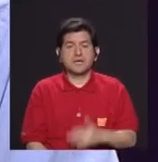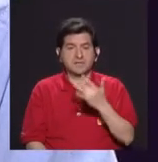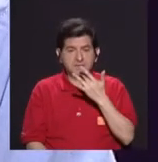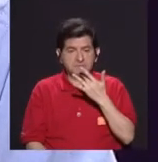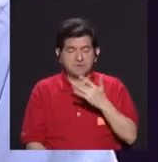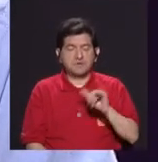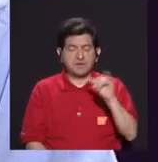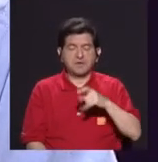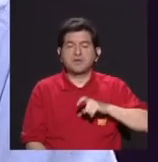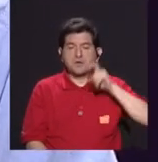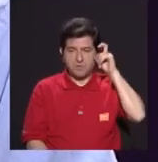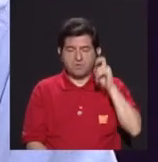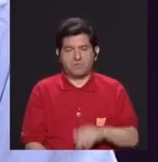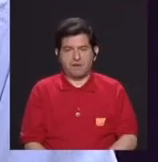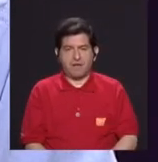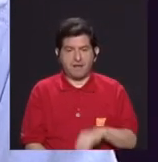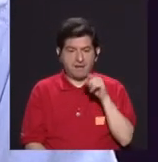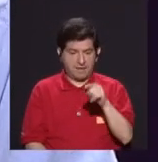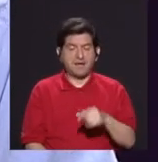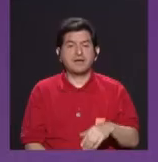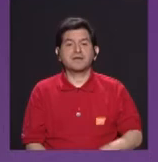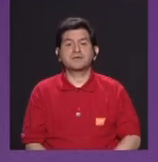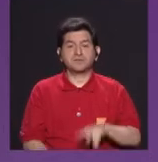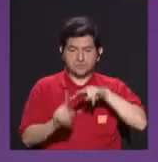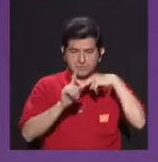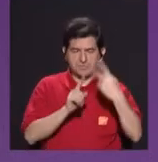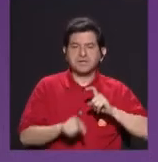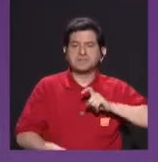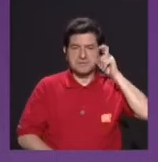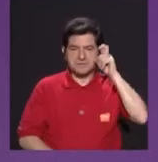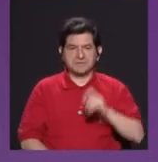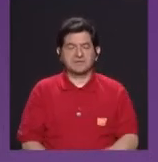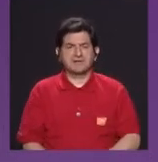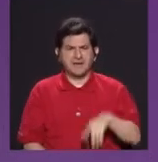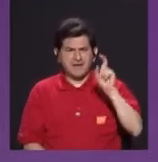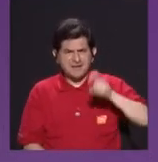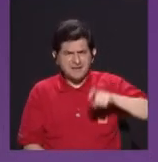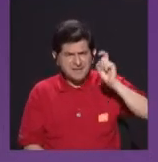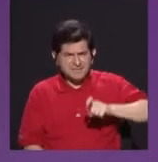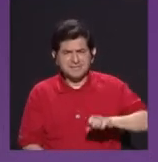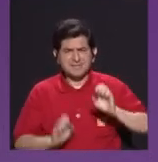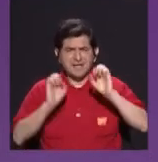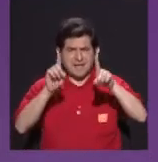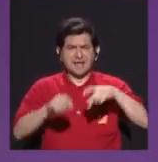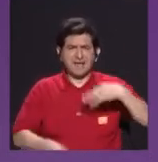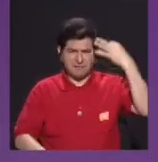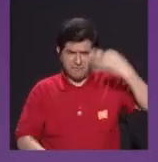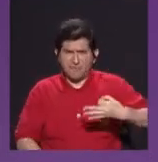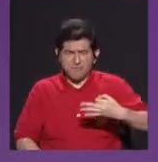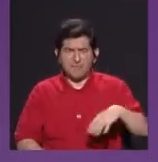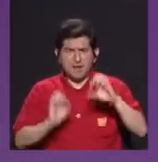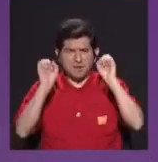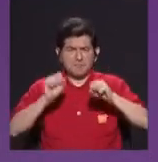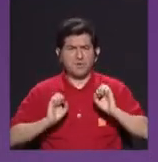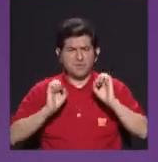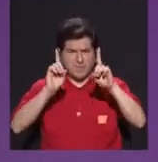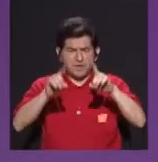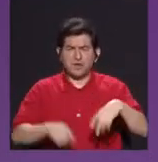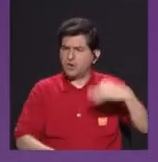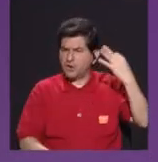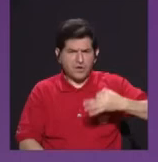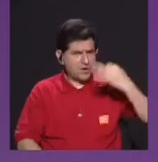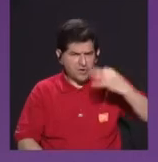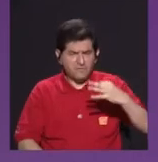género tiene que haber educación formal para poder educarnos informalmente